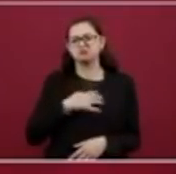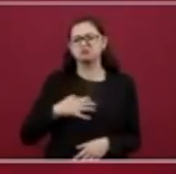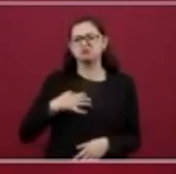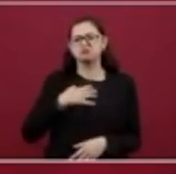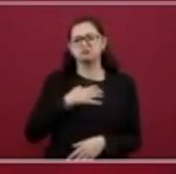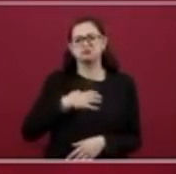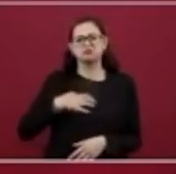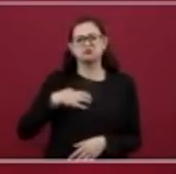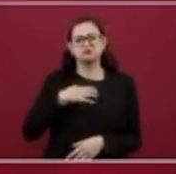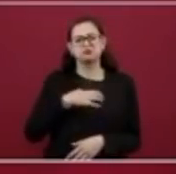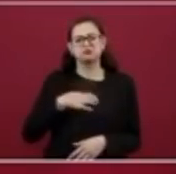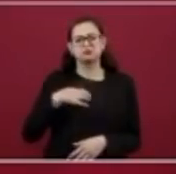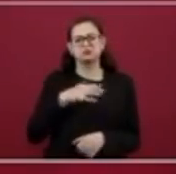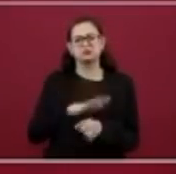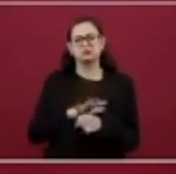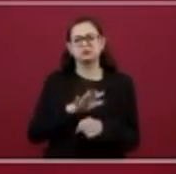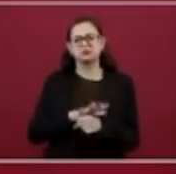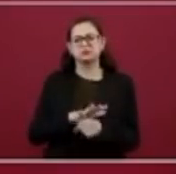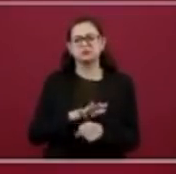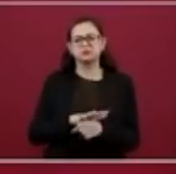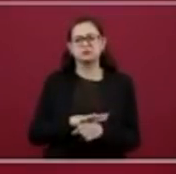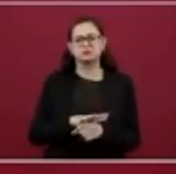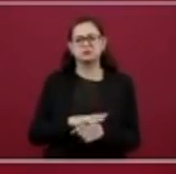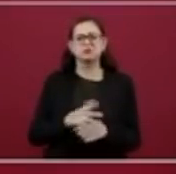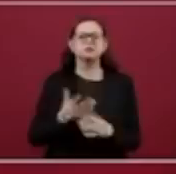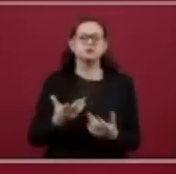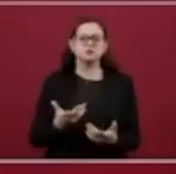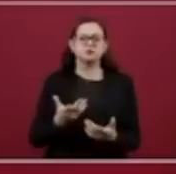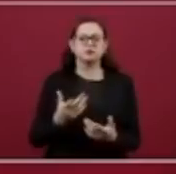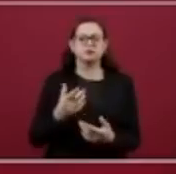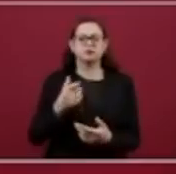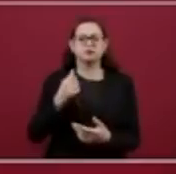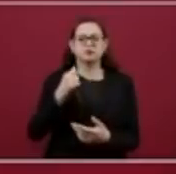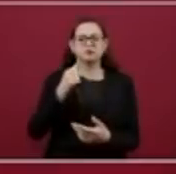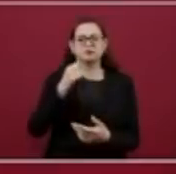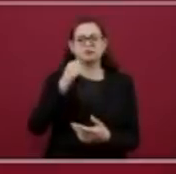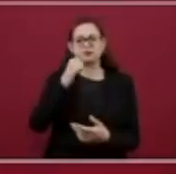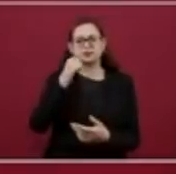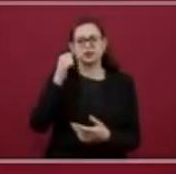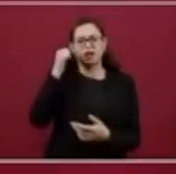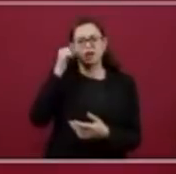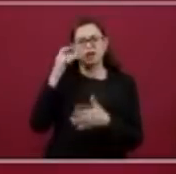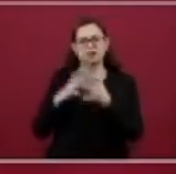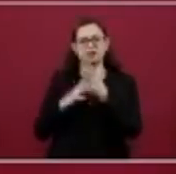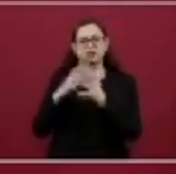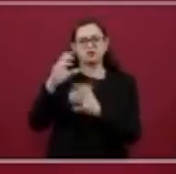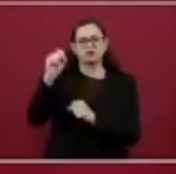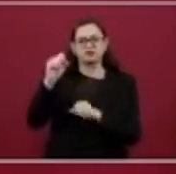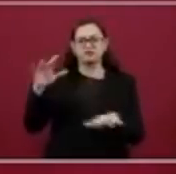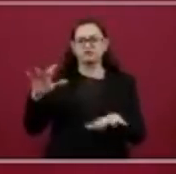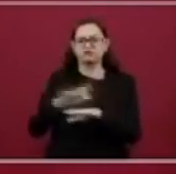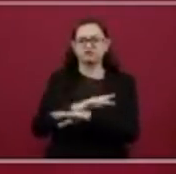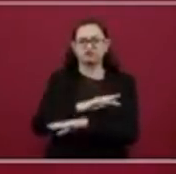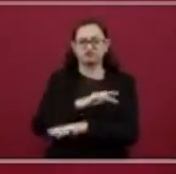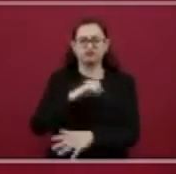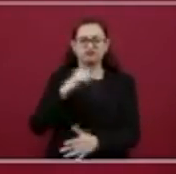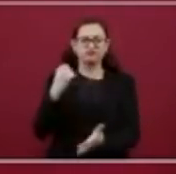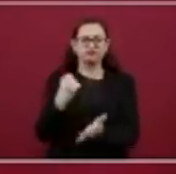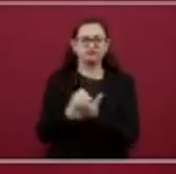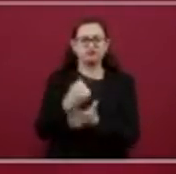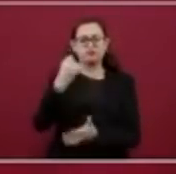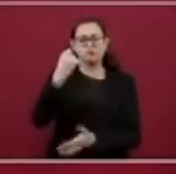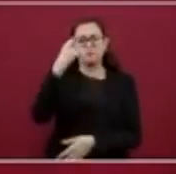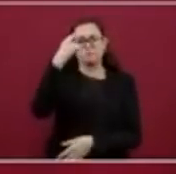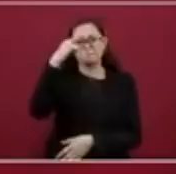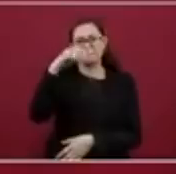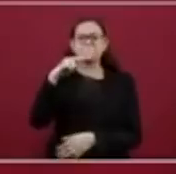satisfechos con la aprobación de la reforma constitucional para la creación